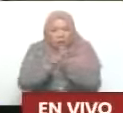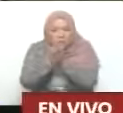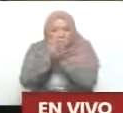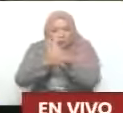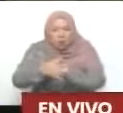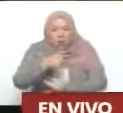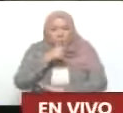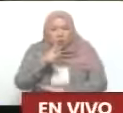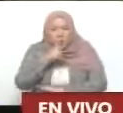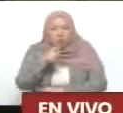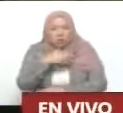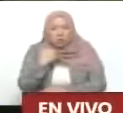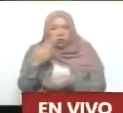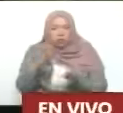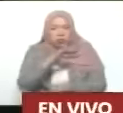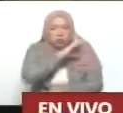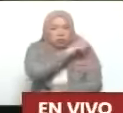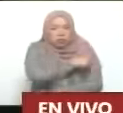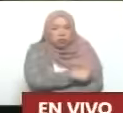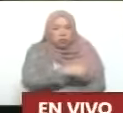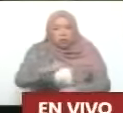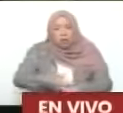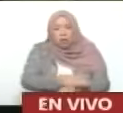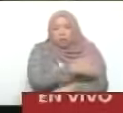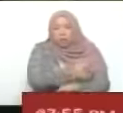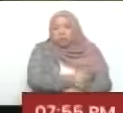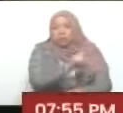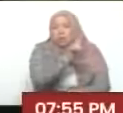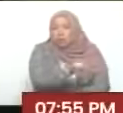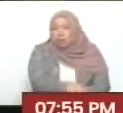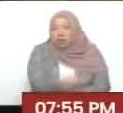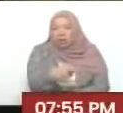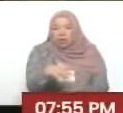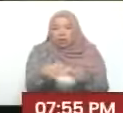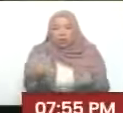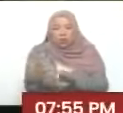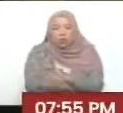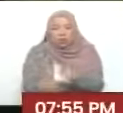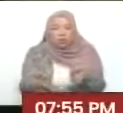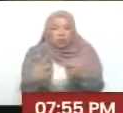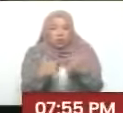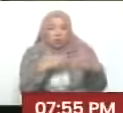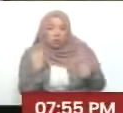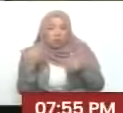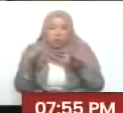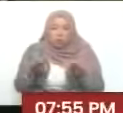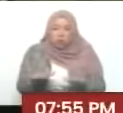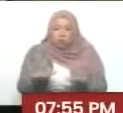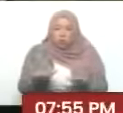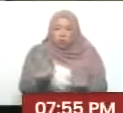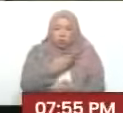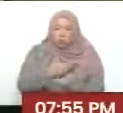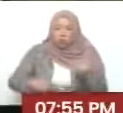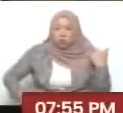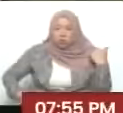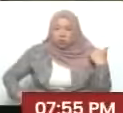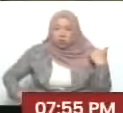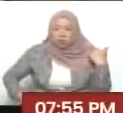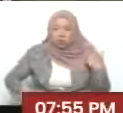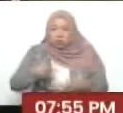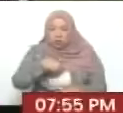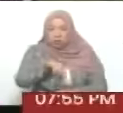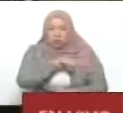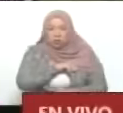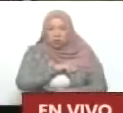horror, para mí los convierte en cómplices de todos estos asesinatos. Y lo digo también por el presidente de mi país. Se